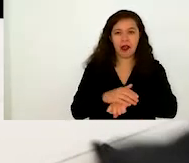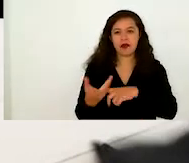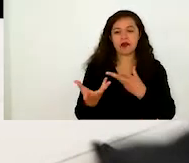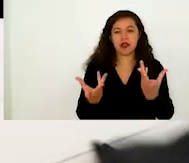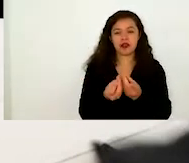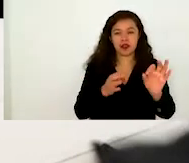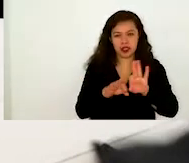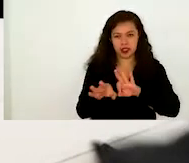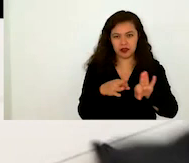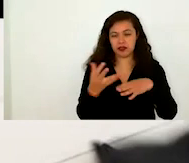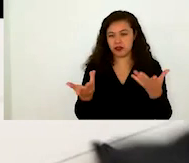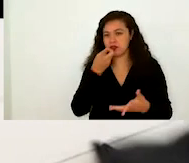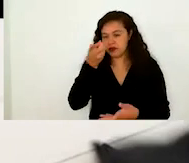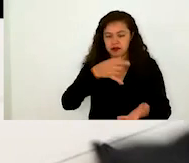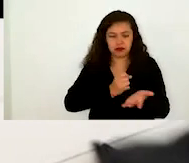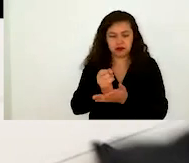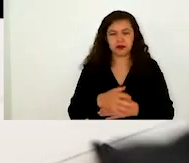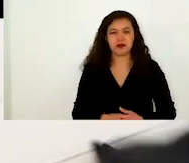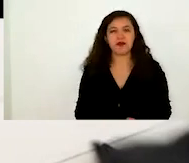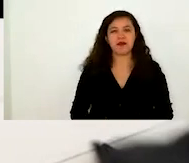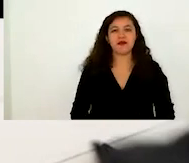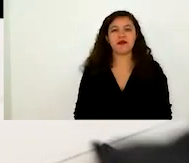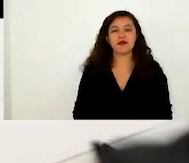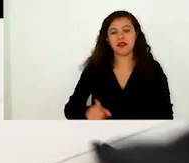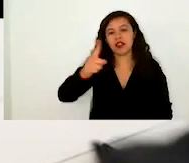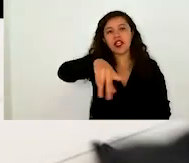que usted les guste le van a preguntar